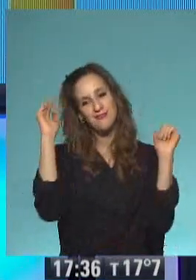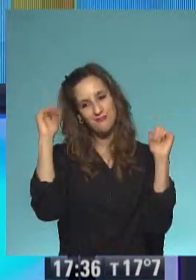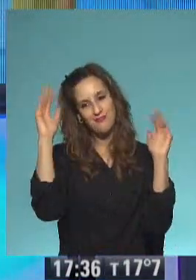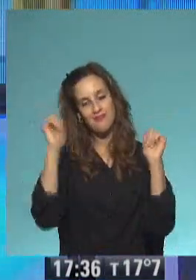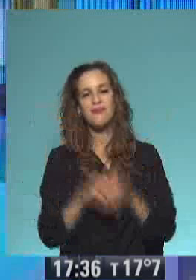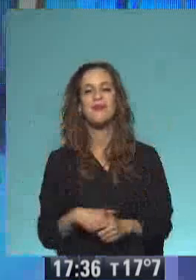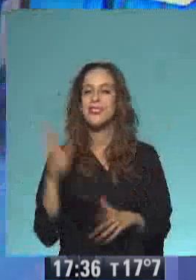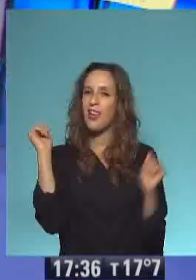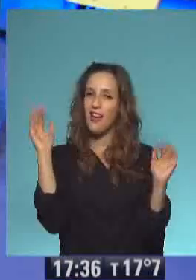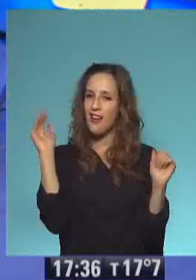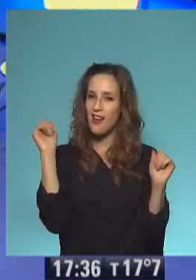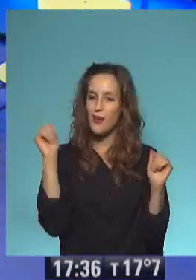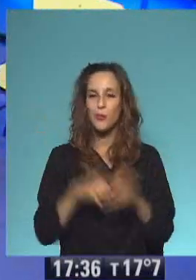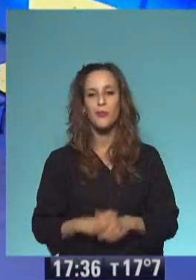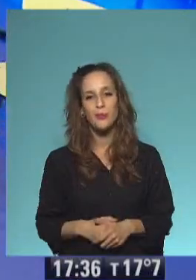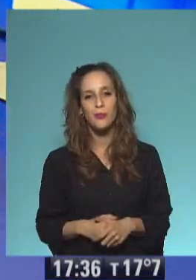vemos. Adiós.